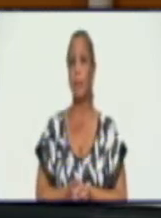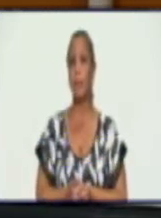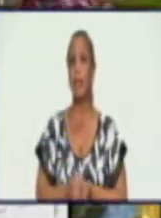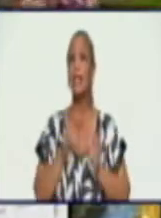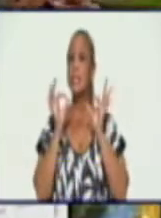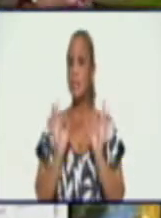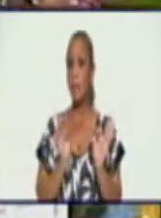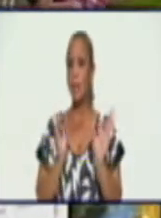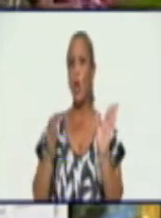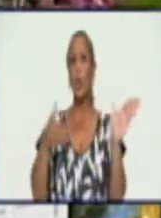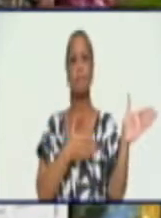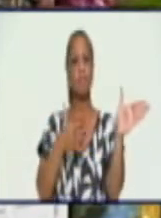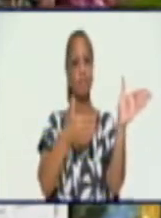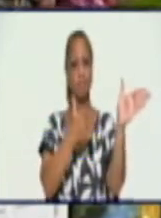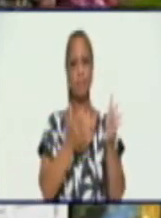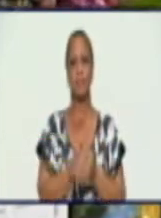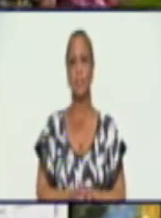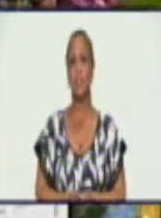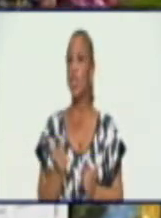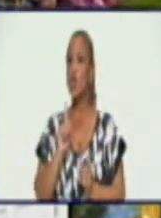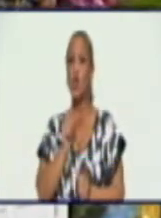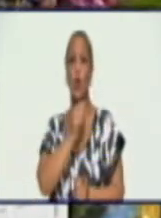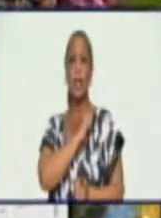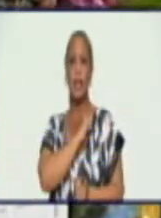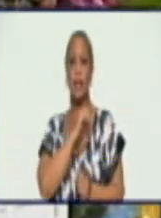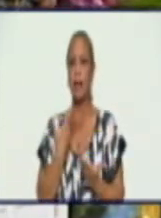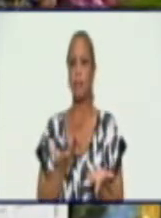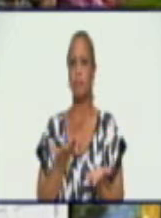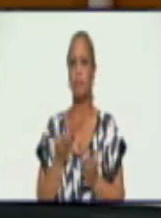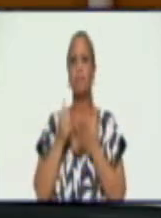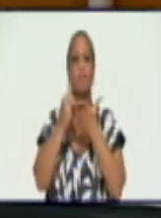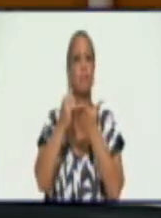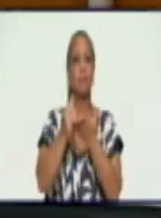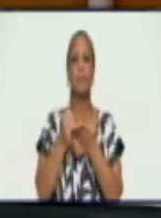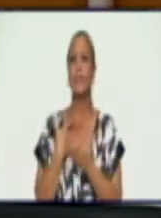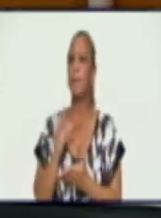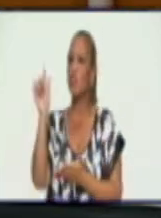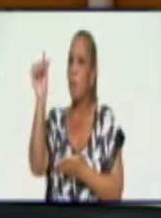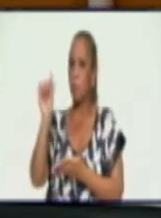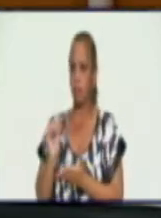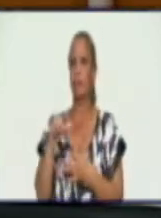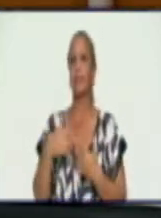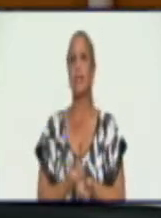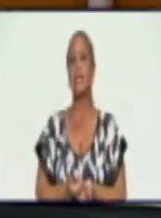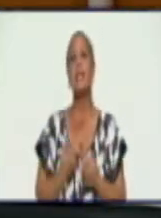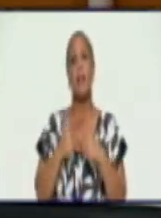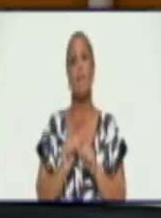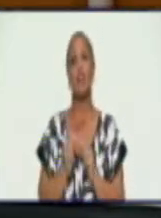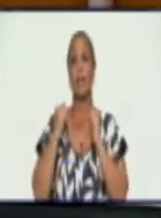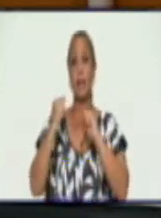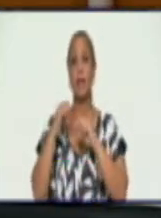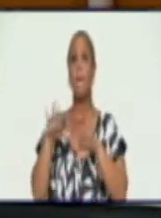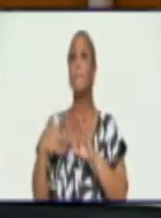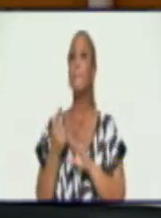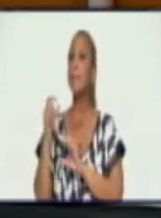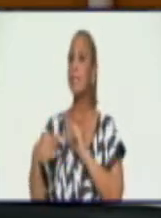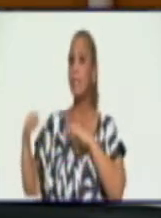indisciplinados los que no quieren comprar sus menos nosotros la fortaleza principal que tenemos